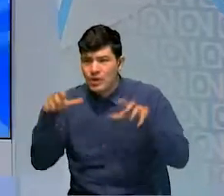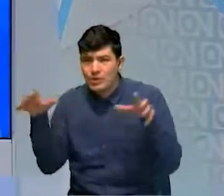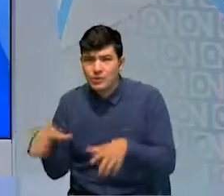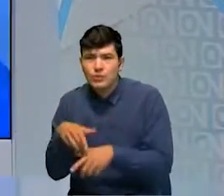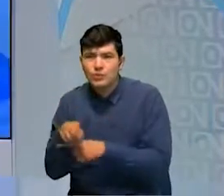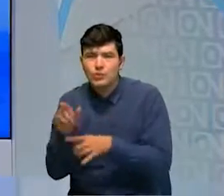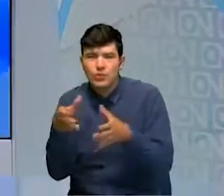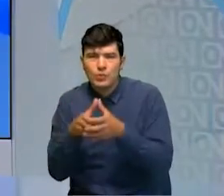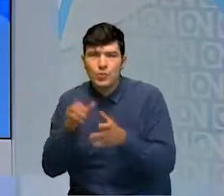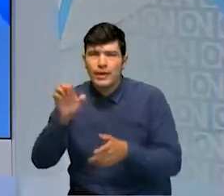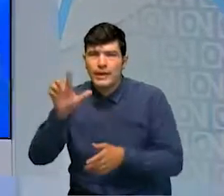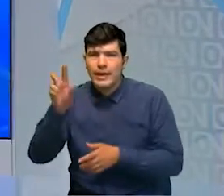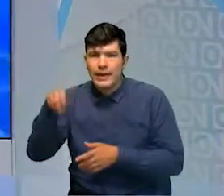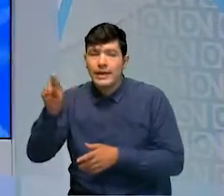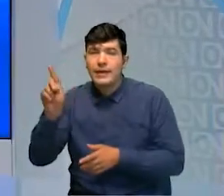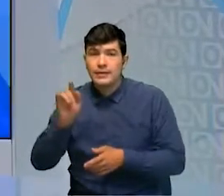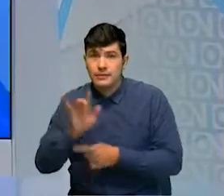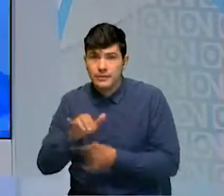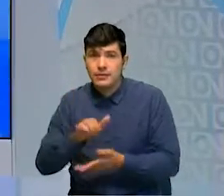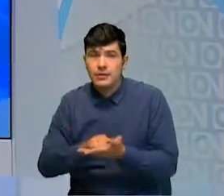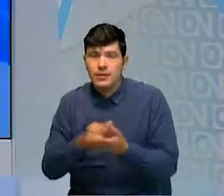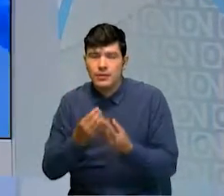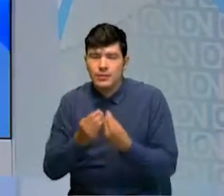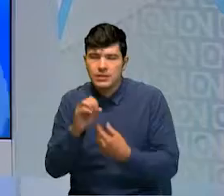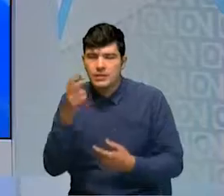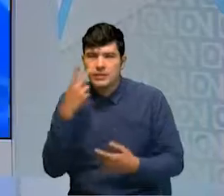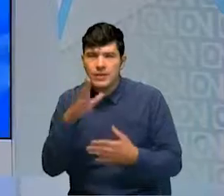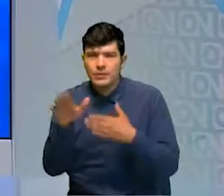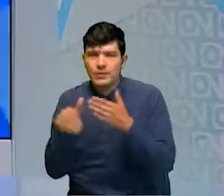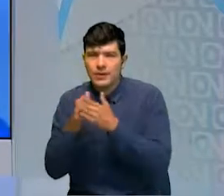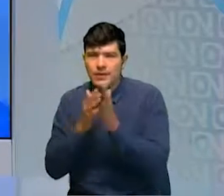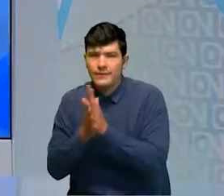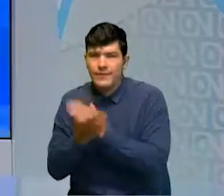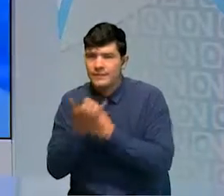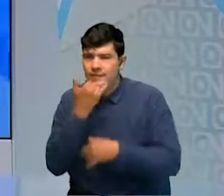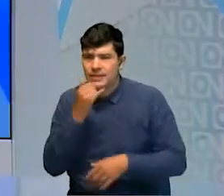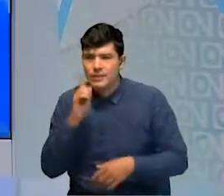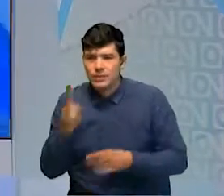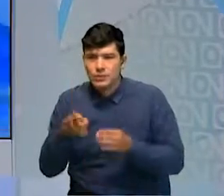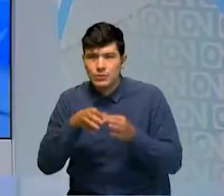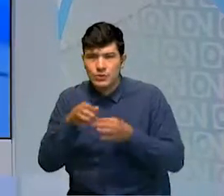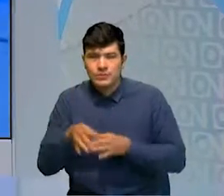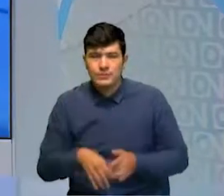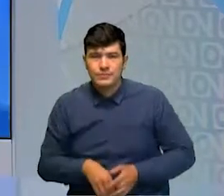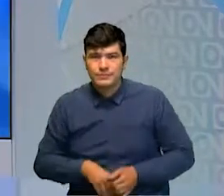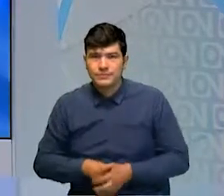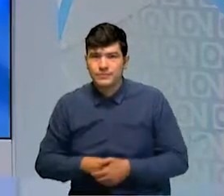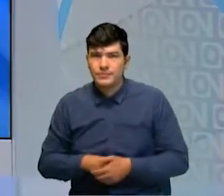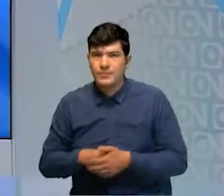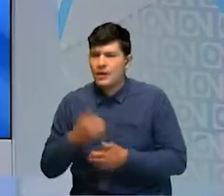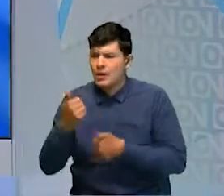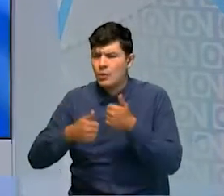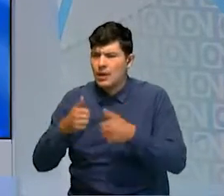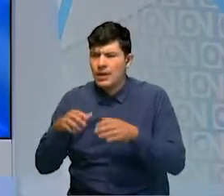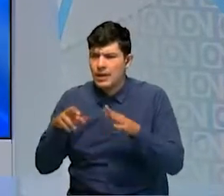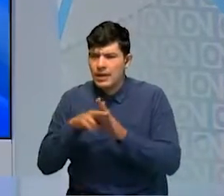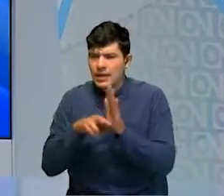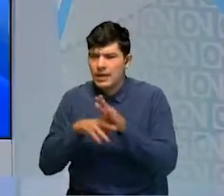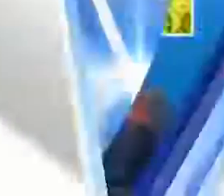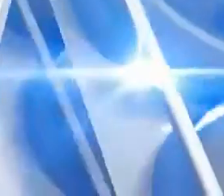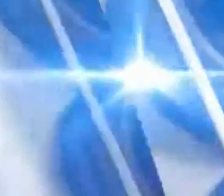ln jesús única a esta hora de la tarde nos entrega todos los detalles de esta importante comunicación y cuáles serán las medidas jesús